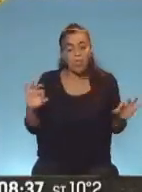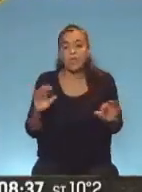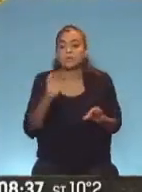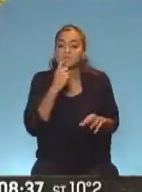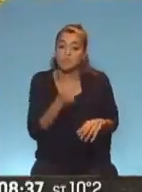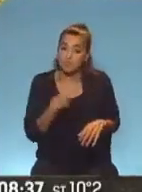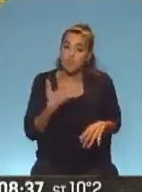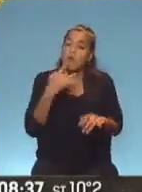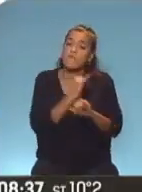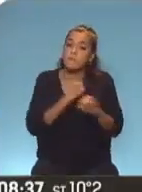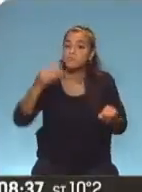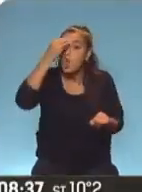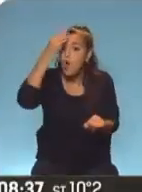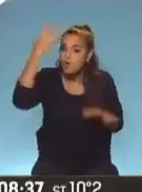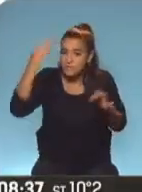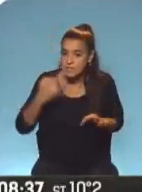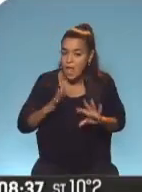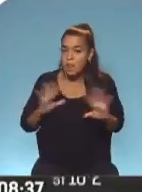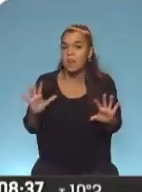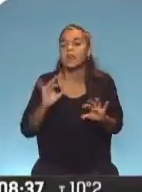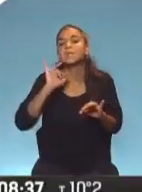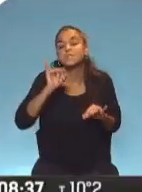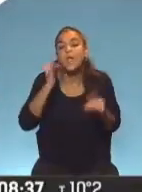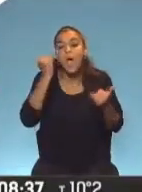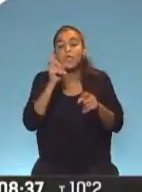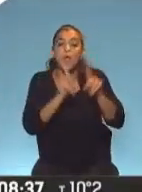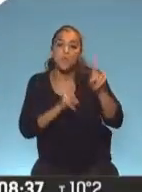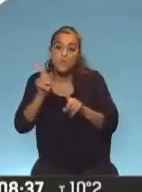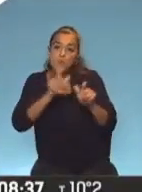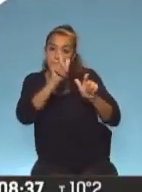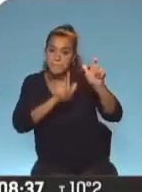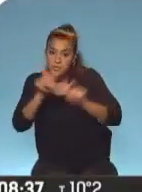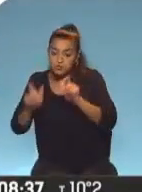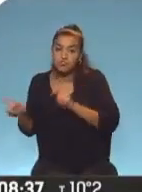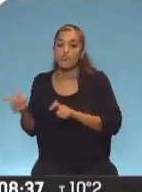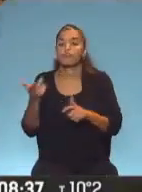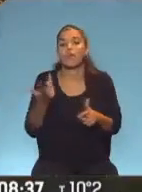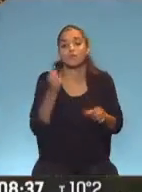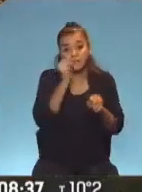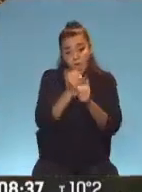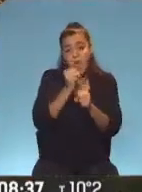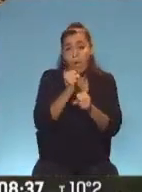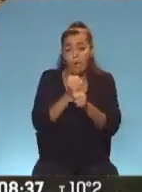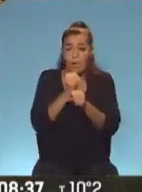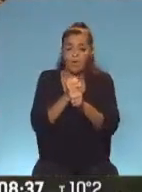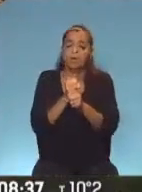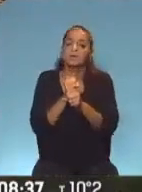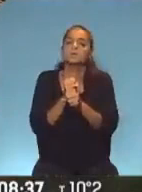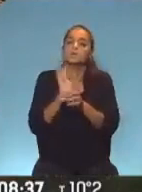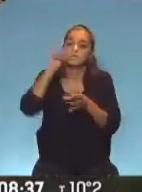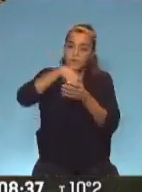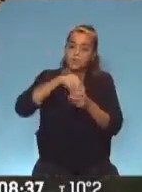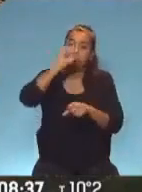manejamos con información oficial. Sí hay casos de personas que trabajan en las